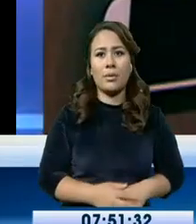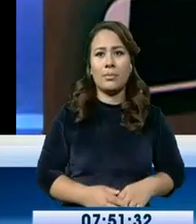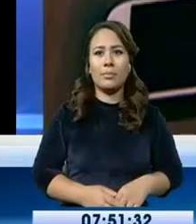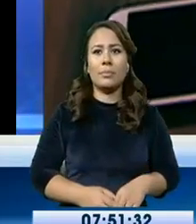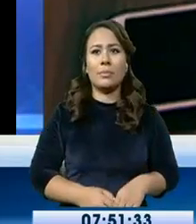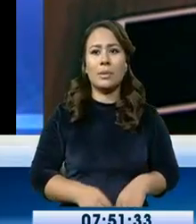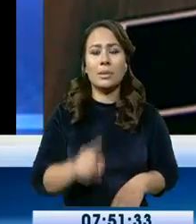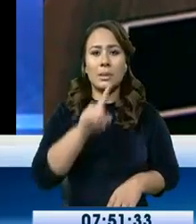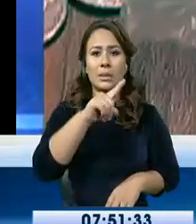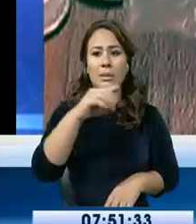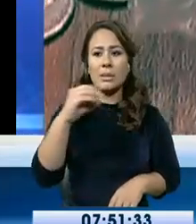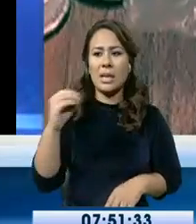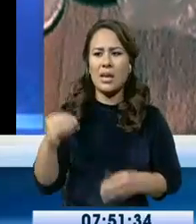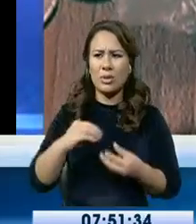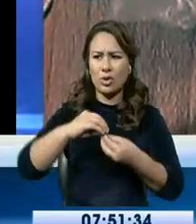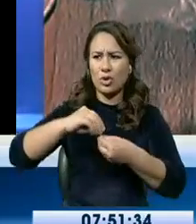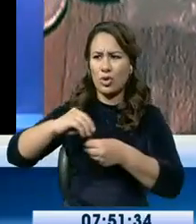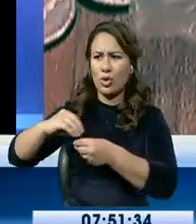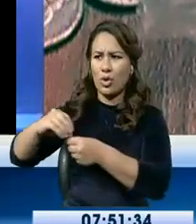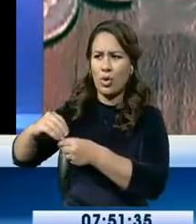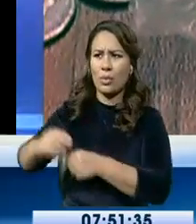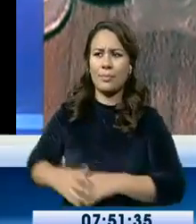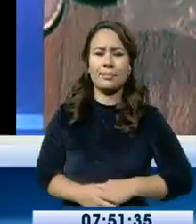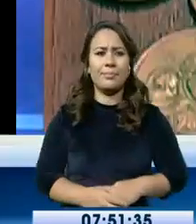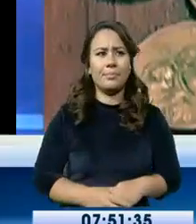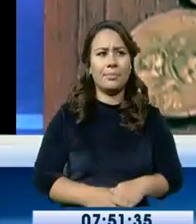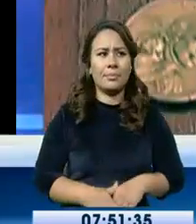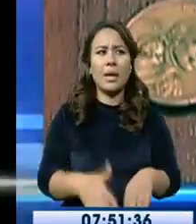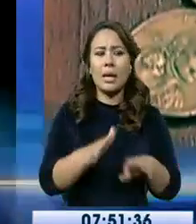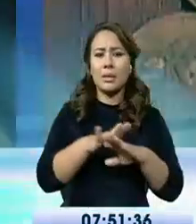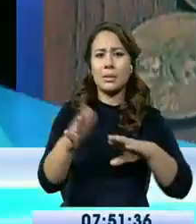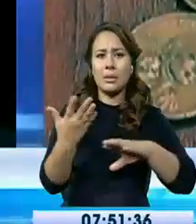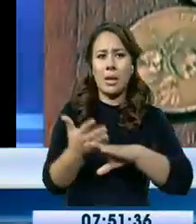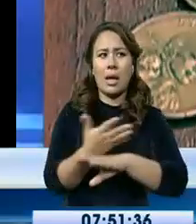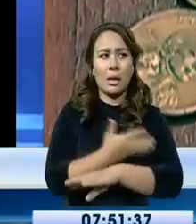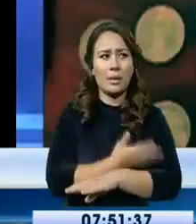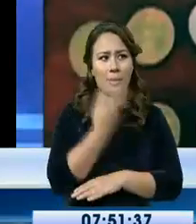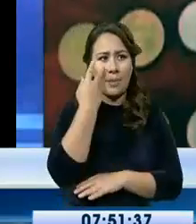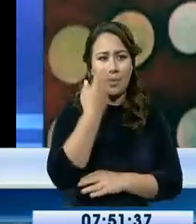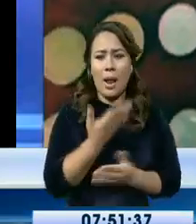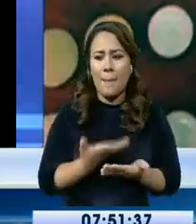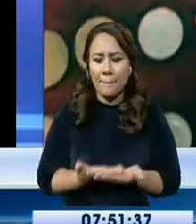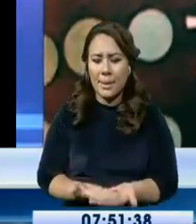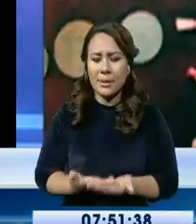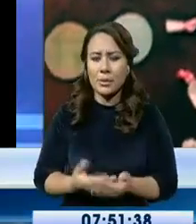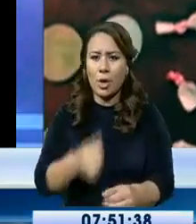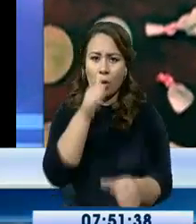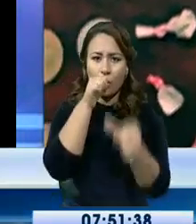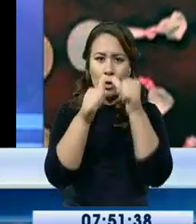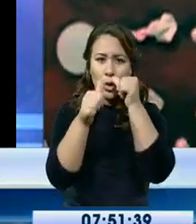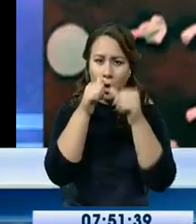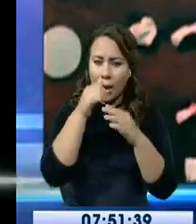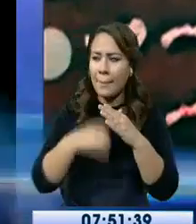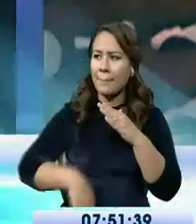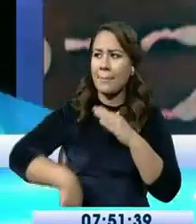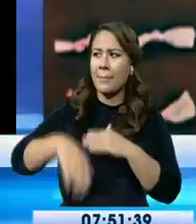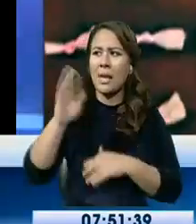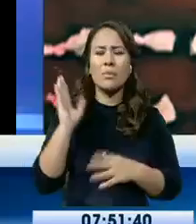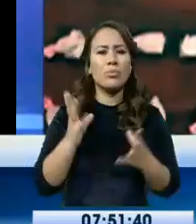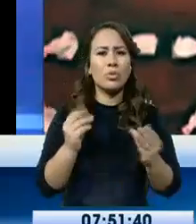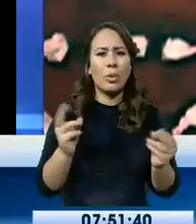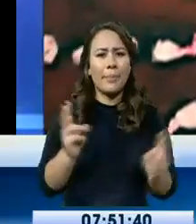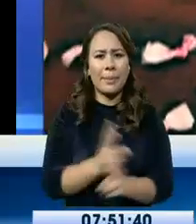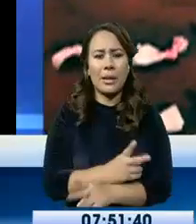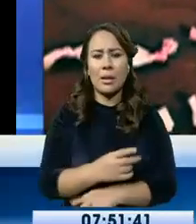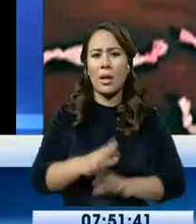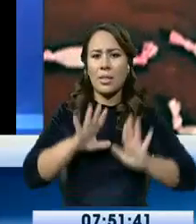más de 100 sobres que ya han estado dosificados, la misma que ya se hizo el peso correspondiente, superando ya la alta escala que cumplirían una